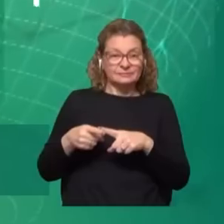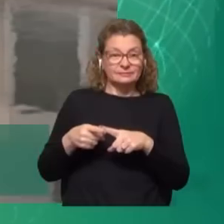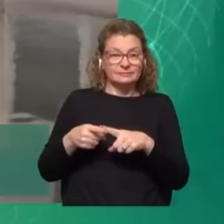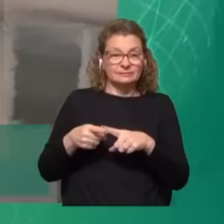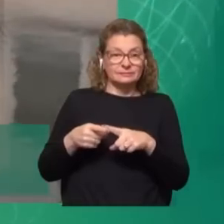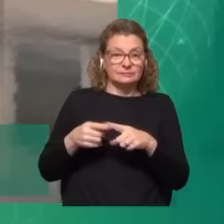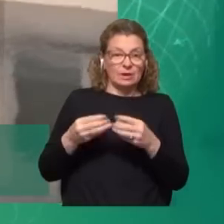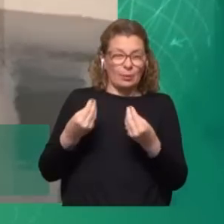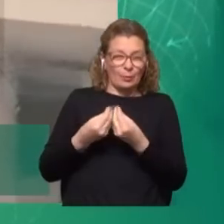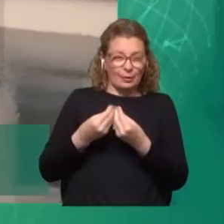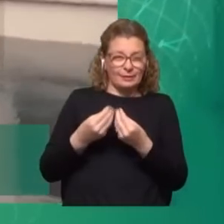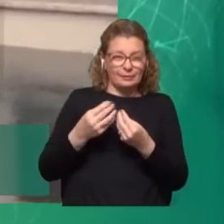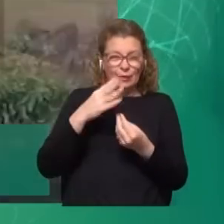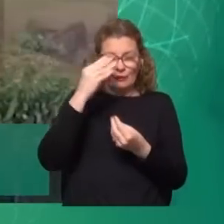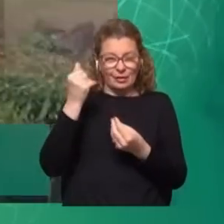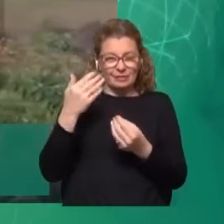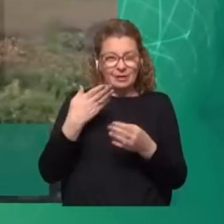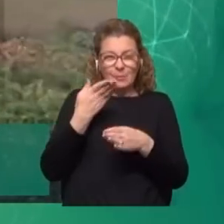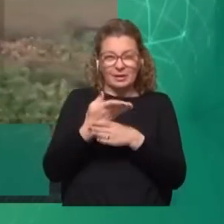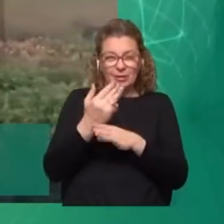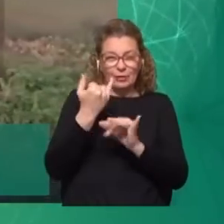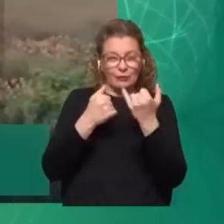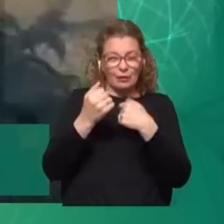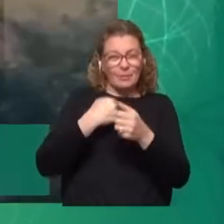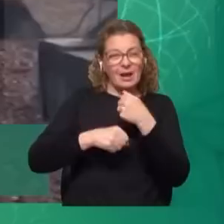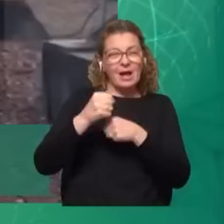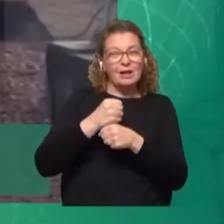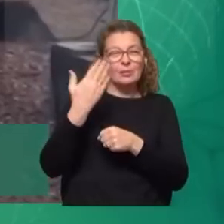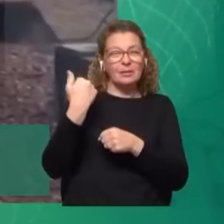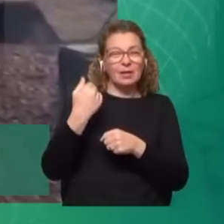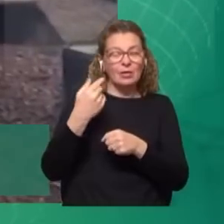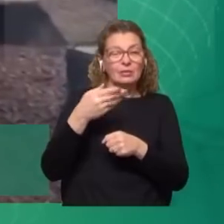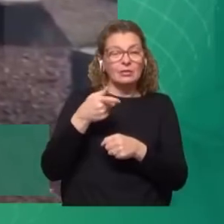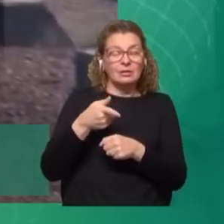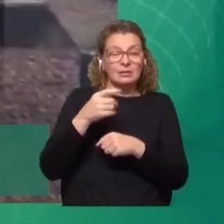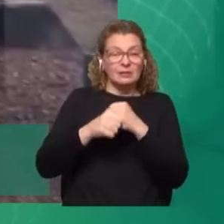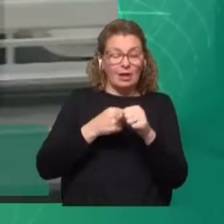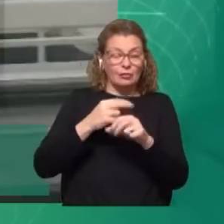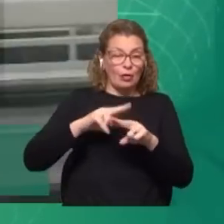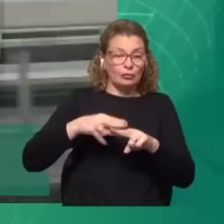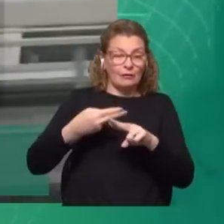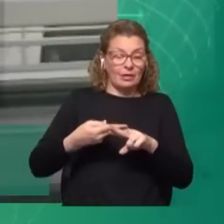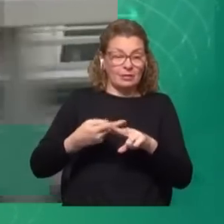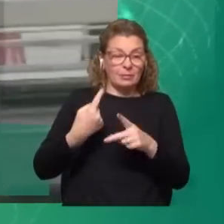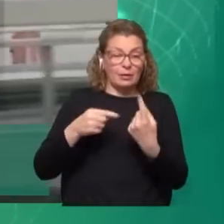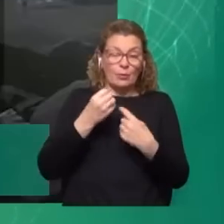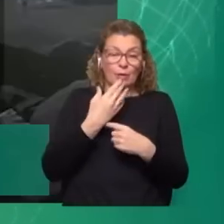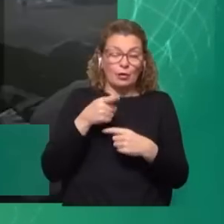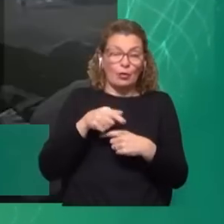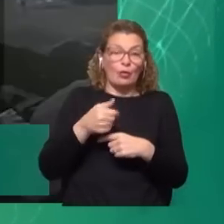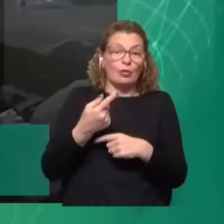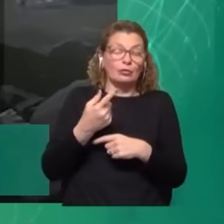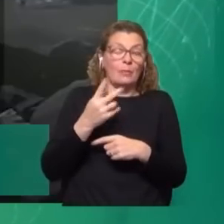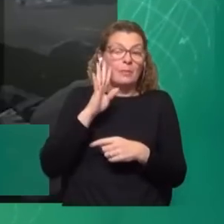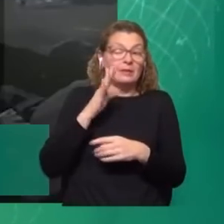nos abruman todo el tiempo nos olvida pero ya hubo un pedido de informe el año pasado que se explicó esto y bueno este año lo mismo este Pero bueno con otro tenor